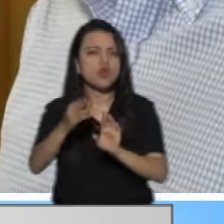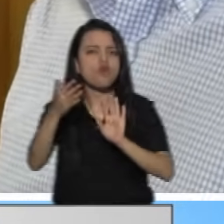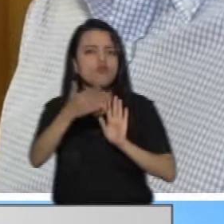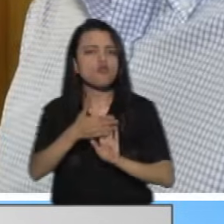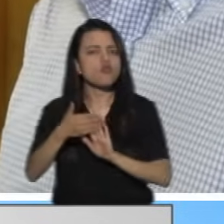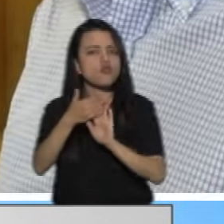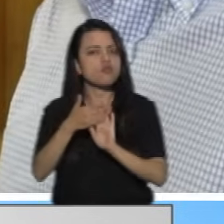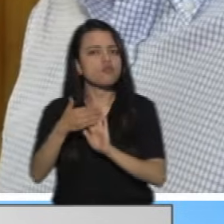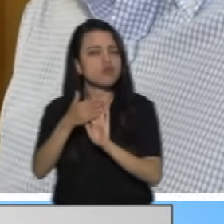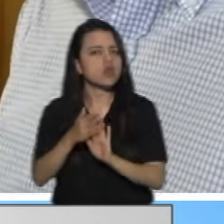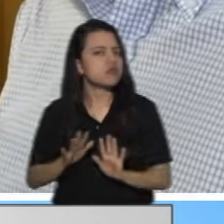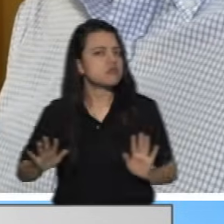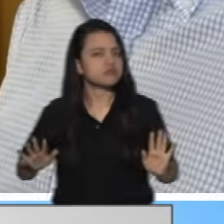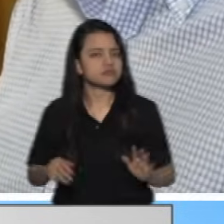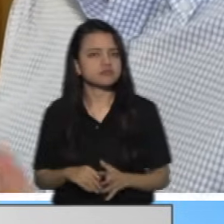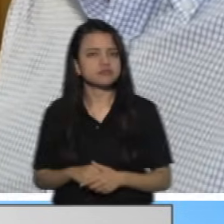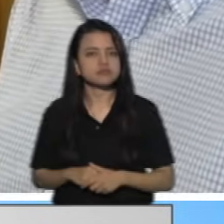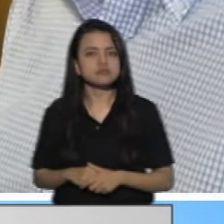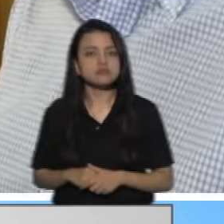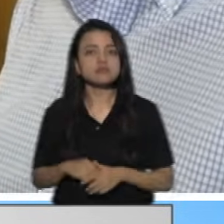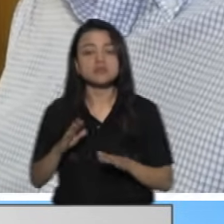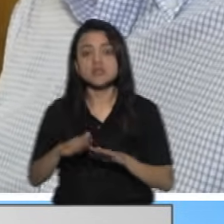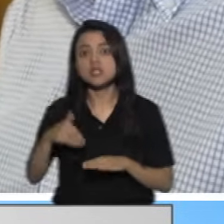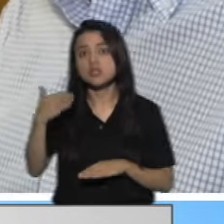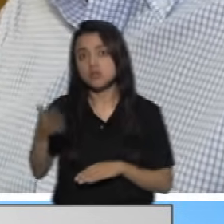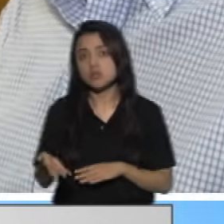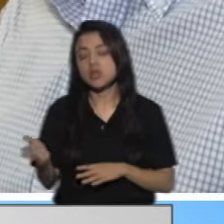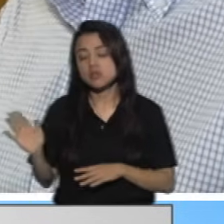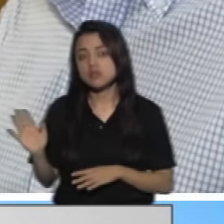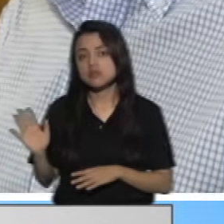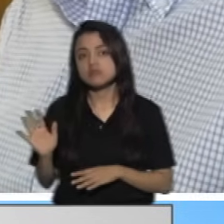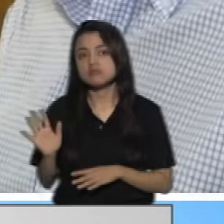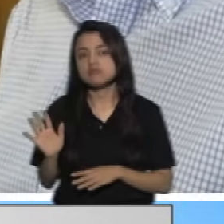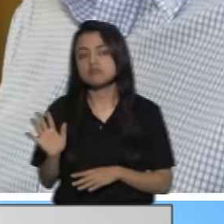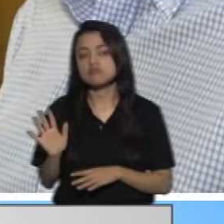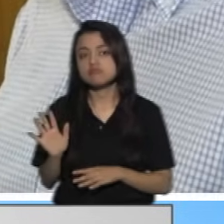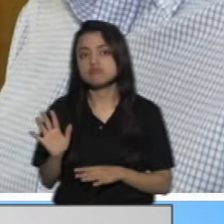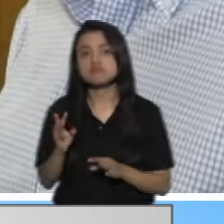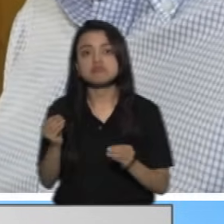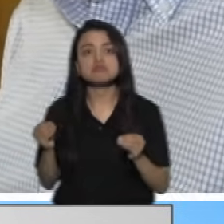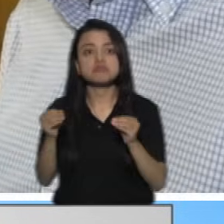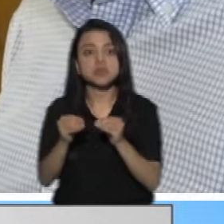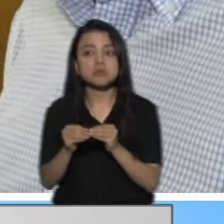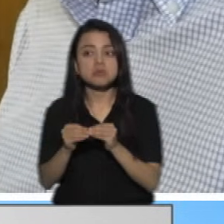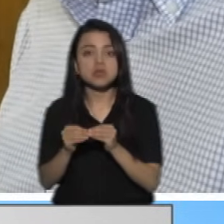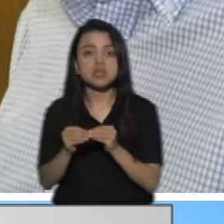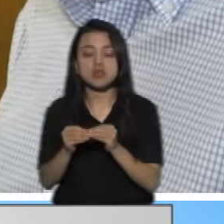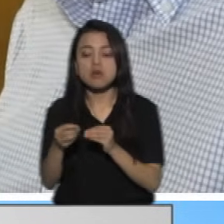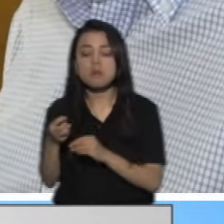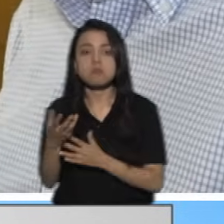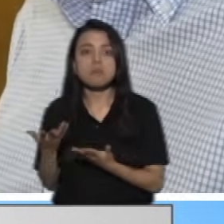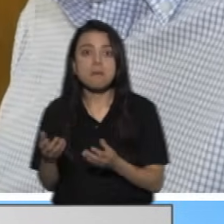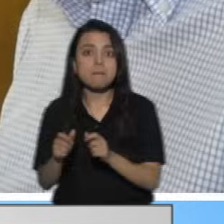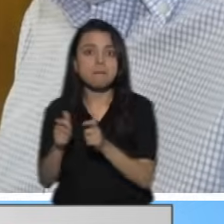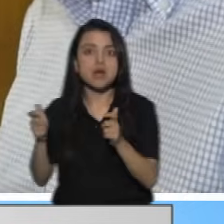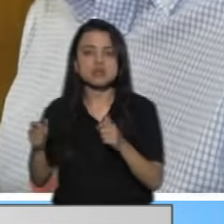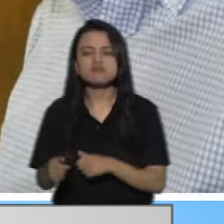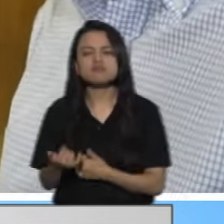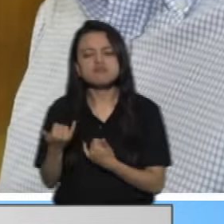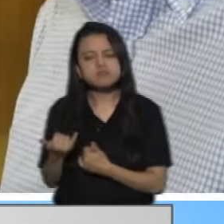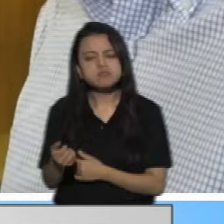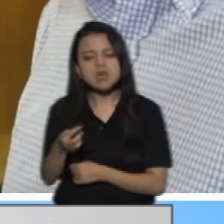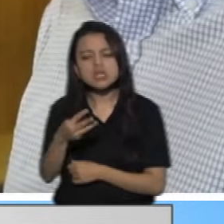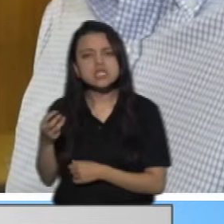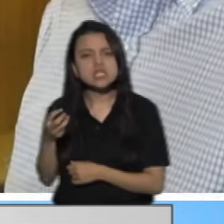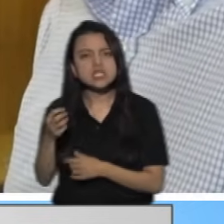las personas que están buscando empleo, y luego habrá la posibilidad también de que podamos incluir muchas empresas. Ya hay más de 300 empresas que están incluidas